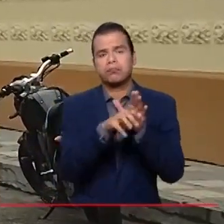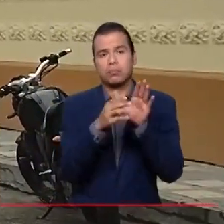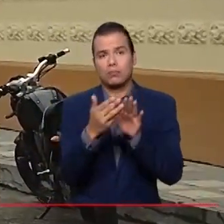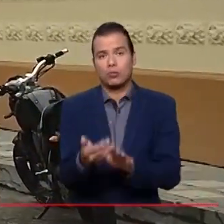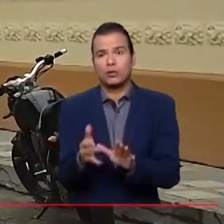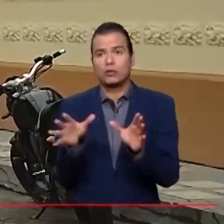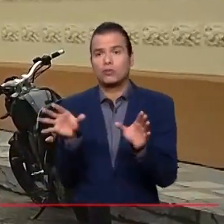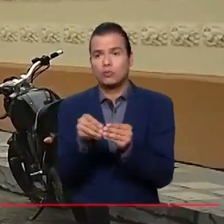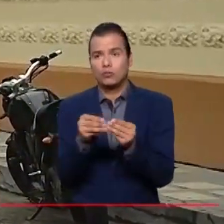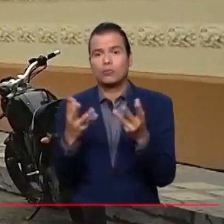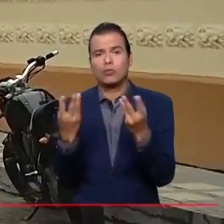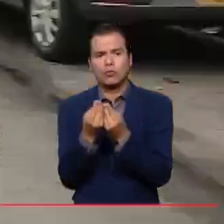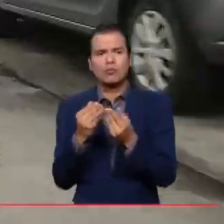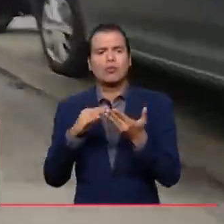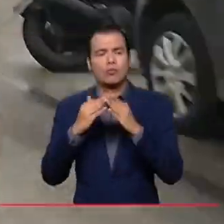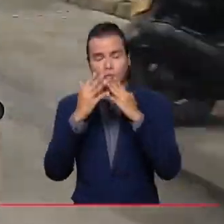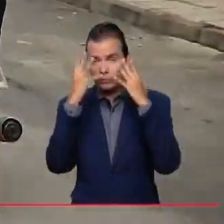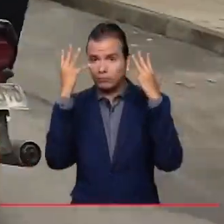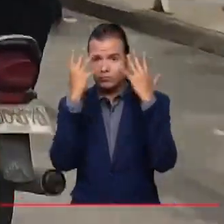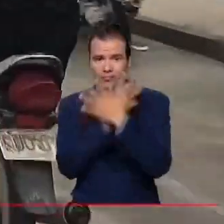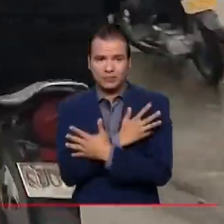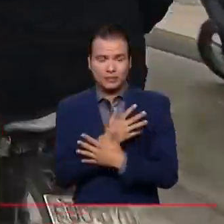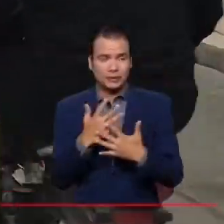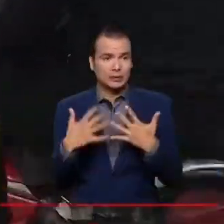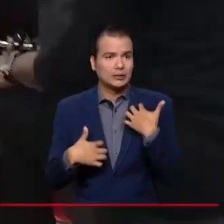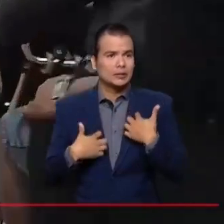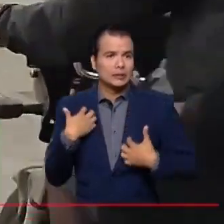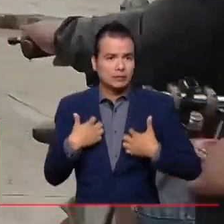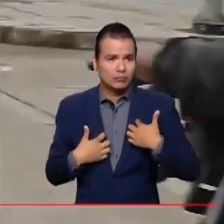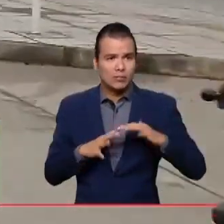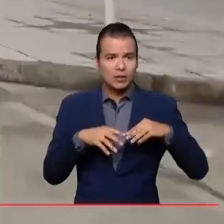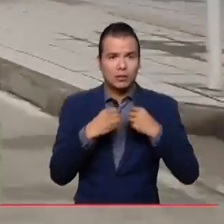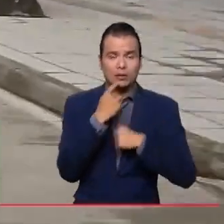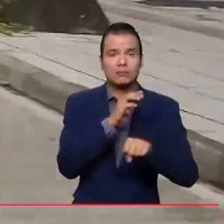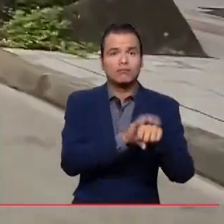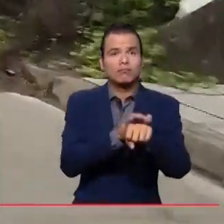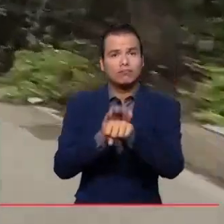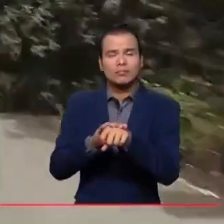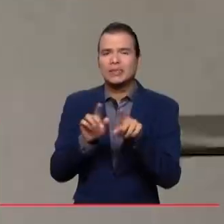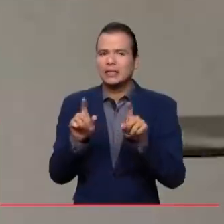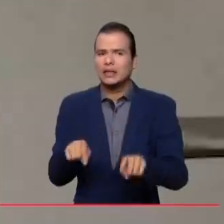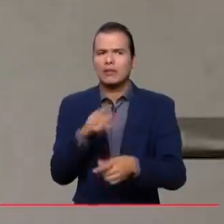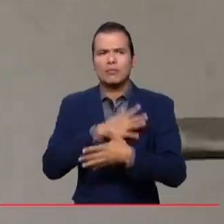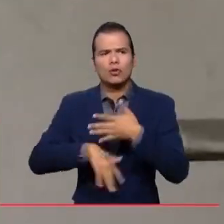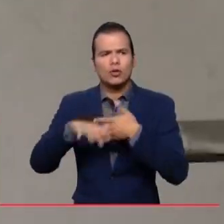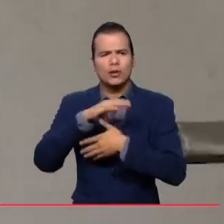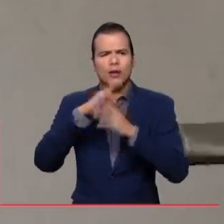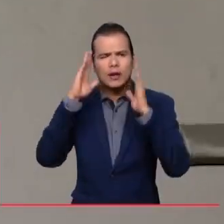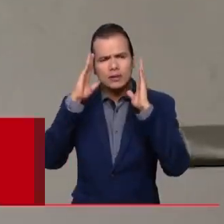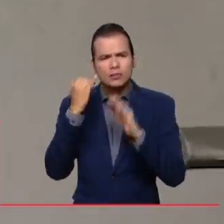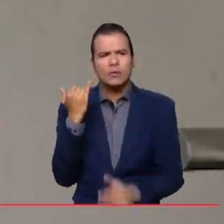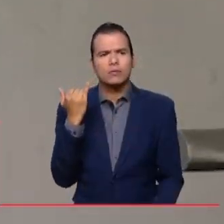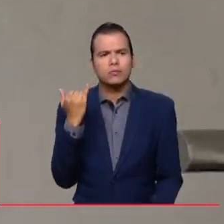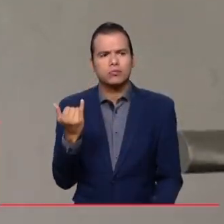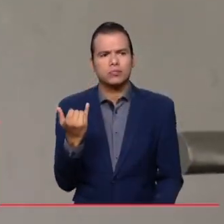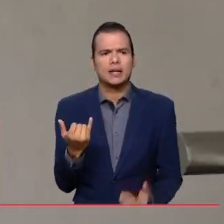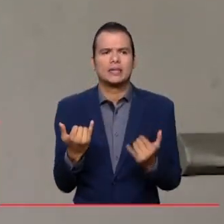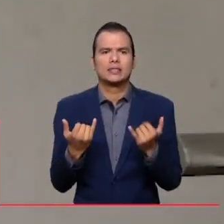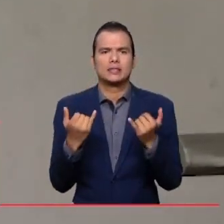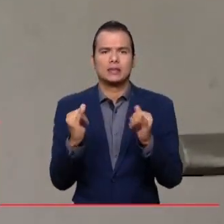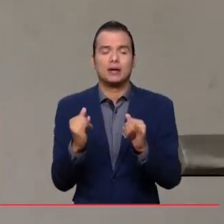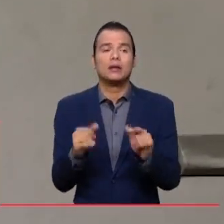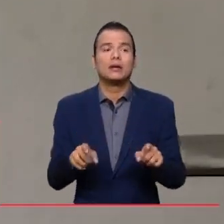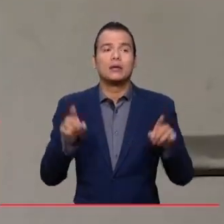a sus habitantes. Desde el Consejo, el llamado es a atender con urgencia el problema. Garantizar que se puedan ejecutar